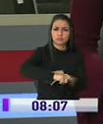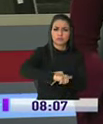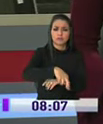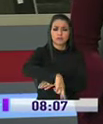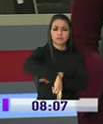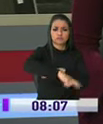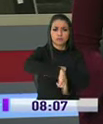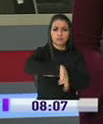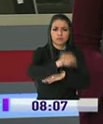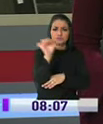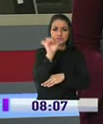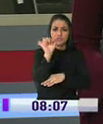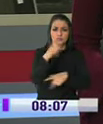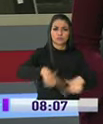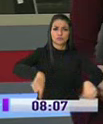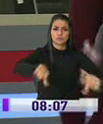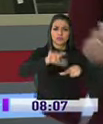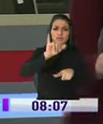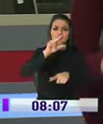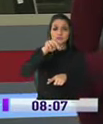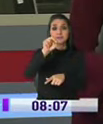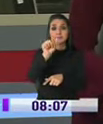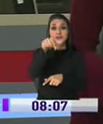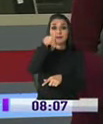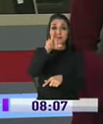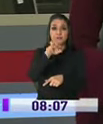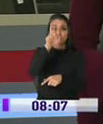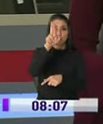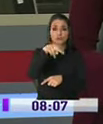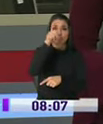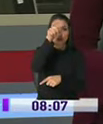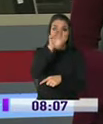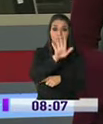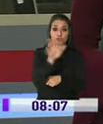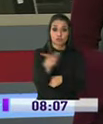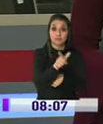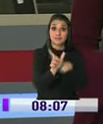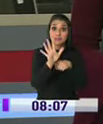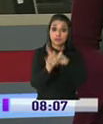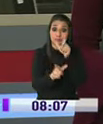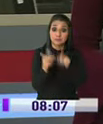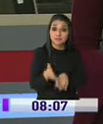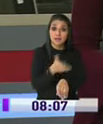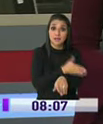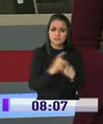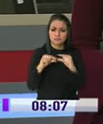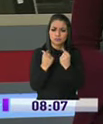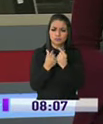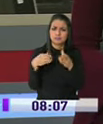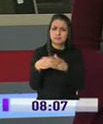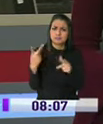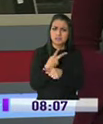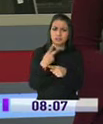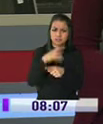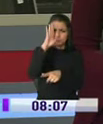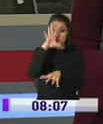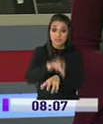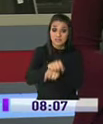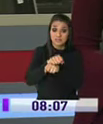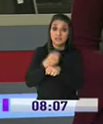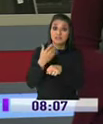vehículos en el sector de Iñaquito, en el norte de la capital. 5 de los detenidos habrían pertenecido a otra banda desarticulada 3 años